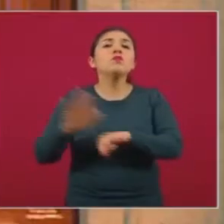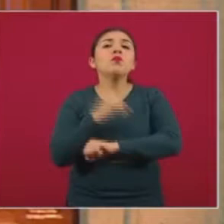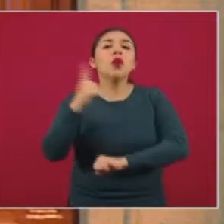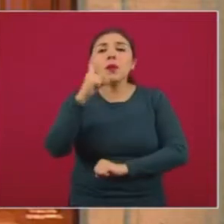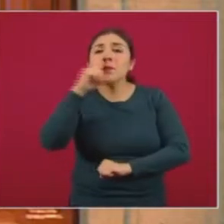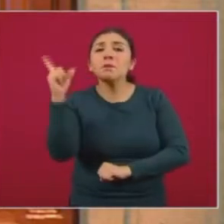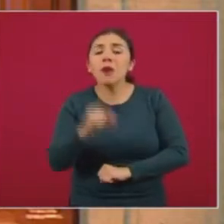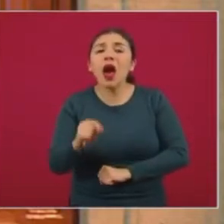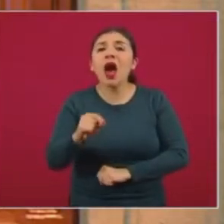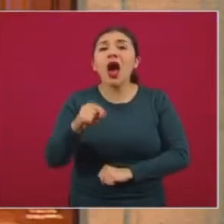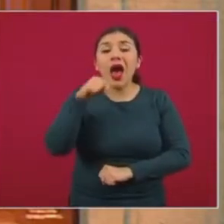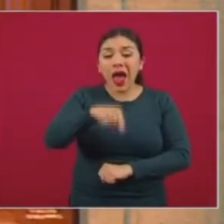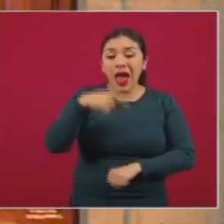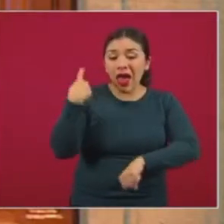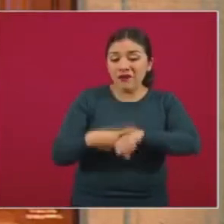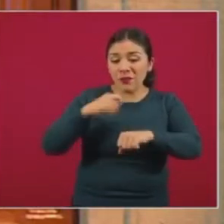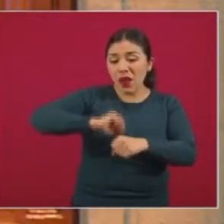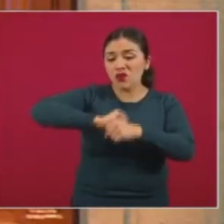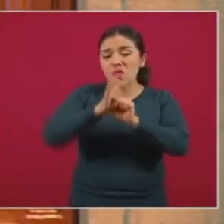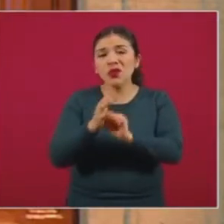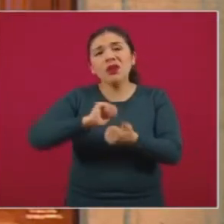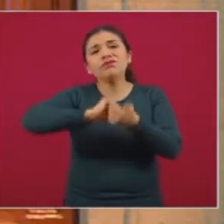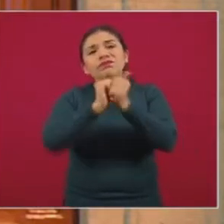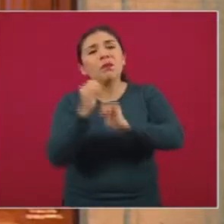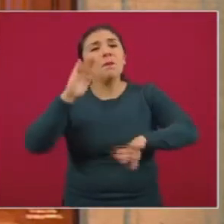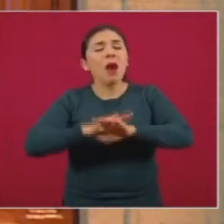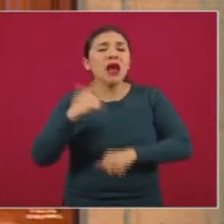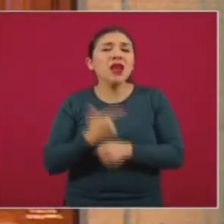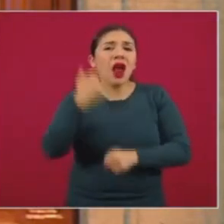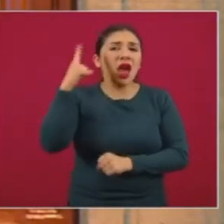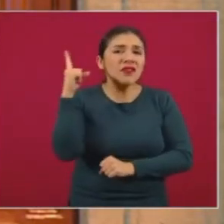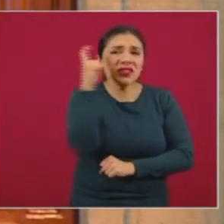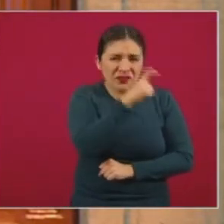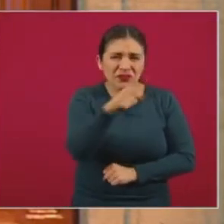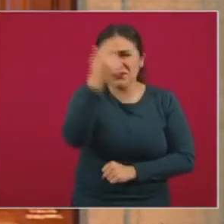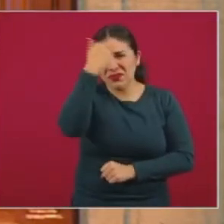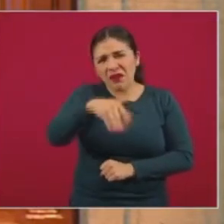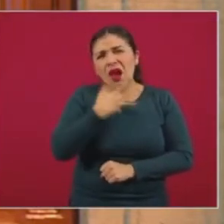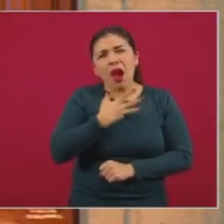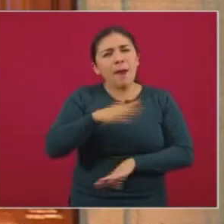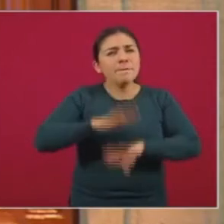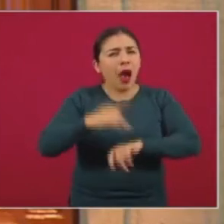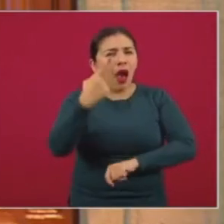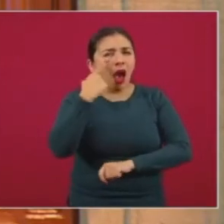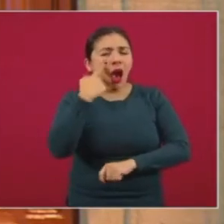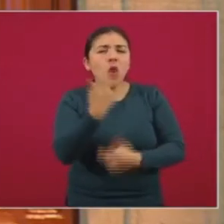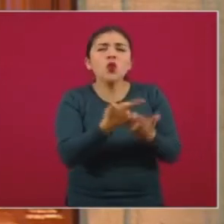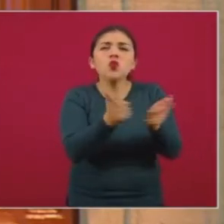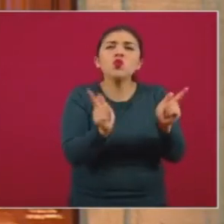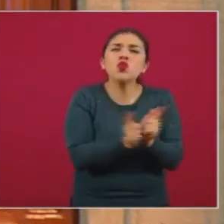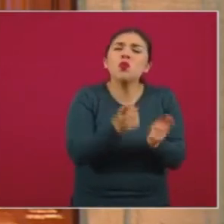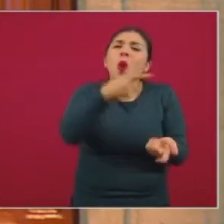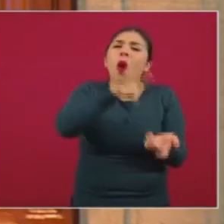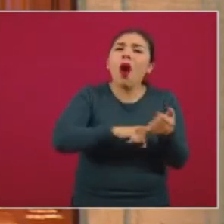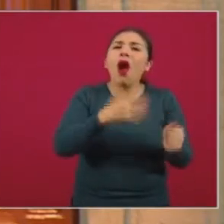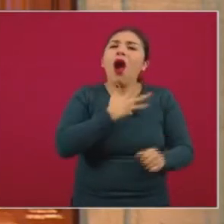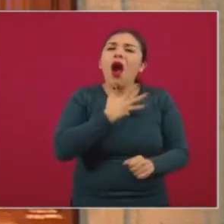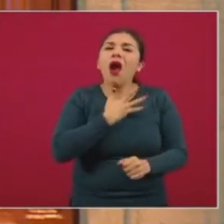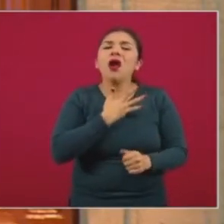consecuencia de las complicaciones que sabemos tiene esta enfermedad, sobre todo en grupos vulnerables, en personas